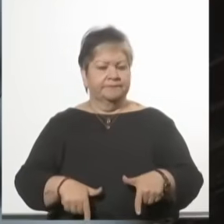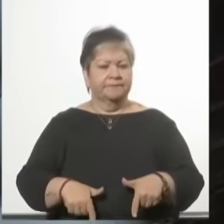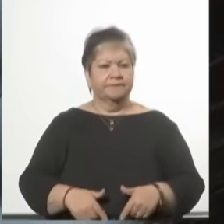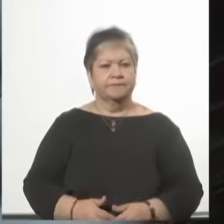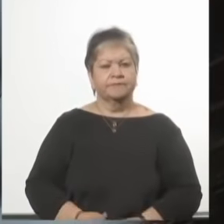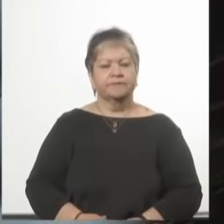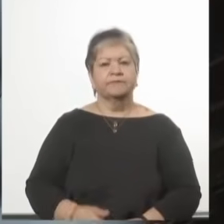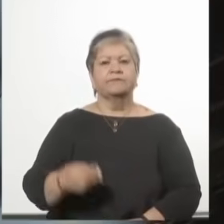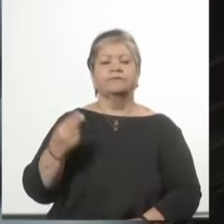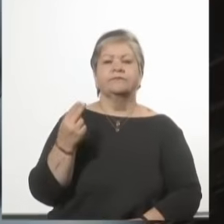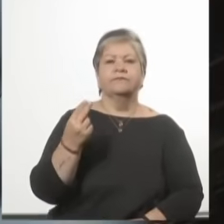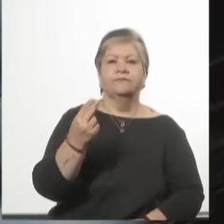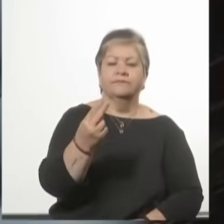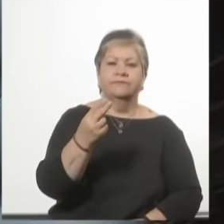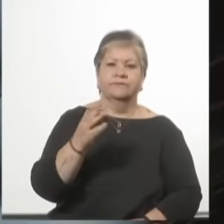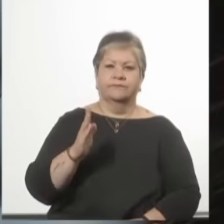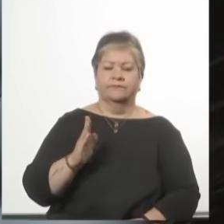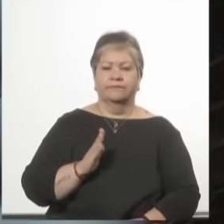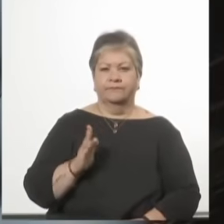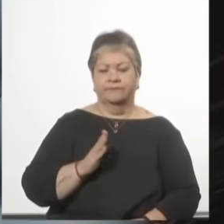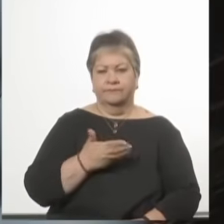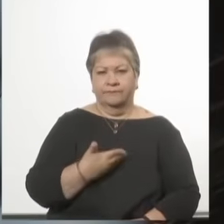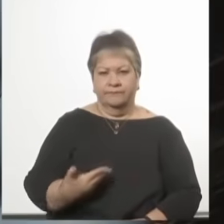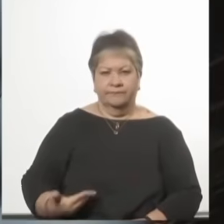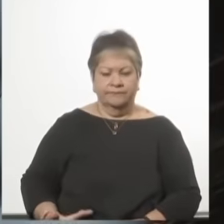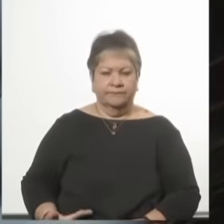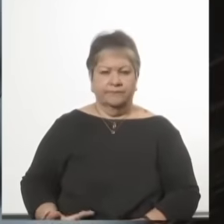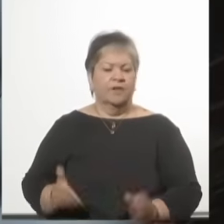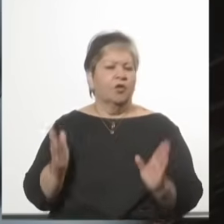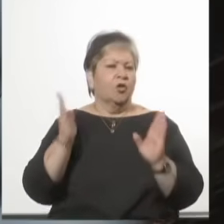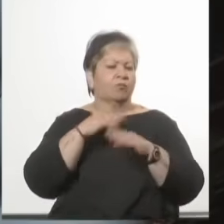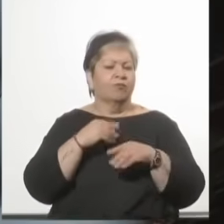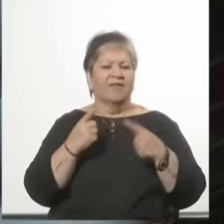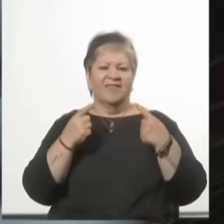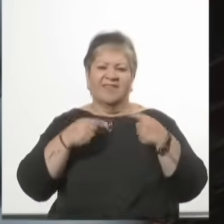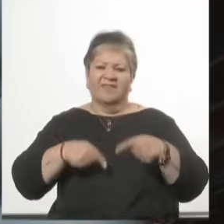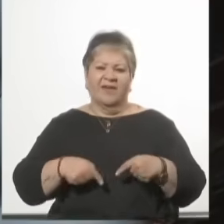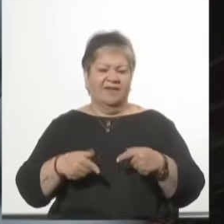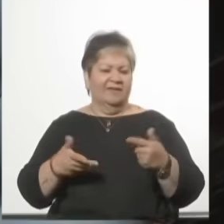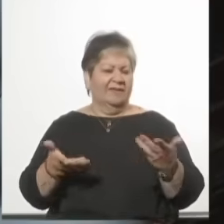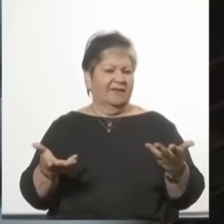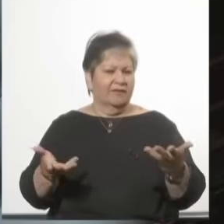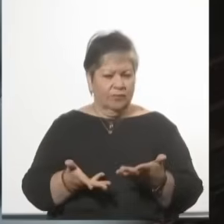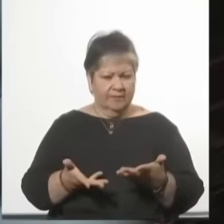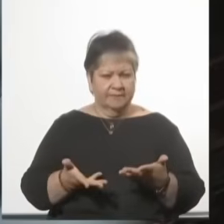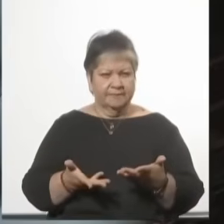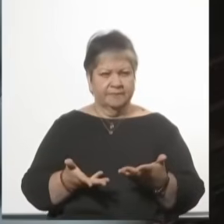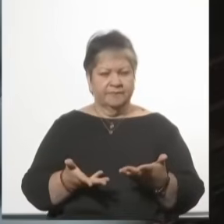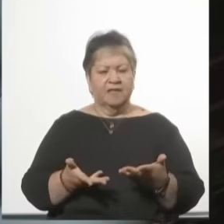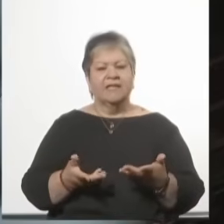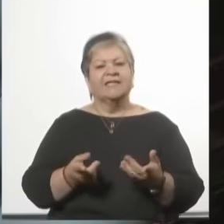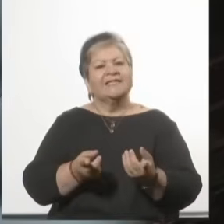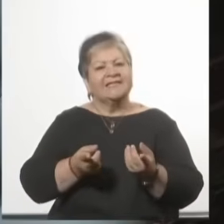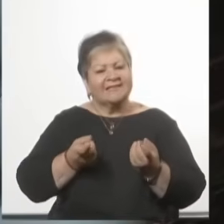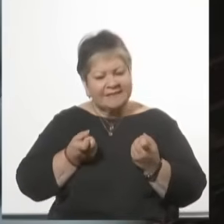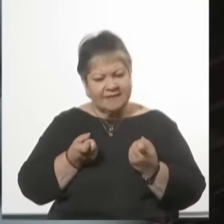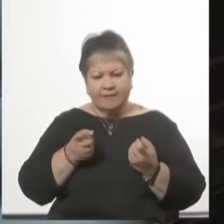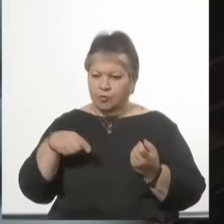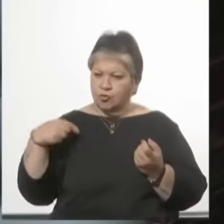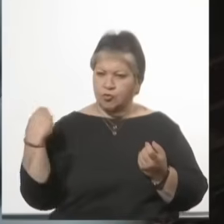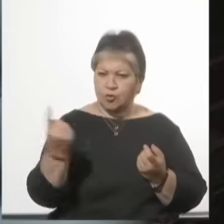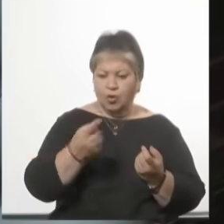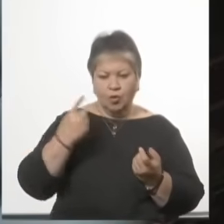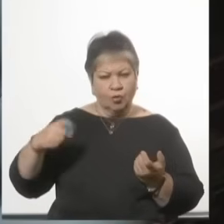Permítame, señora presidenta, decir que ese no es ni puede ser el eje del debate del día de hoy. Lo que en todo caso realmente nos debemos como sociedad,